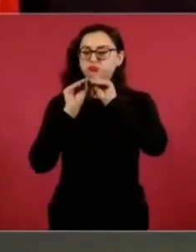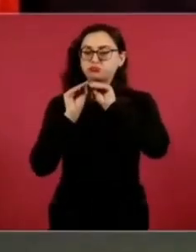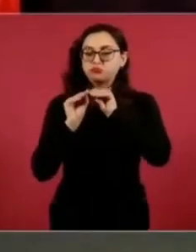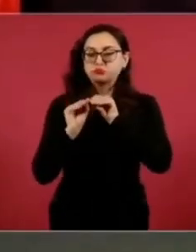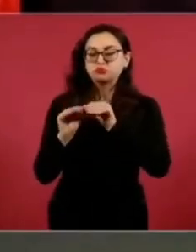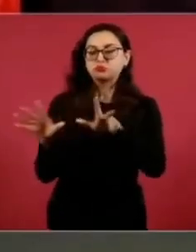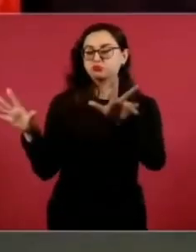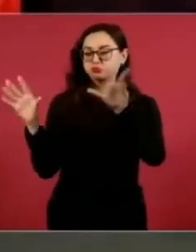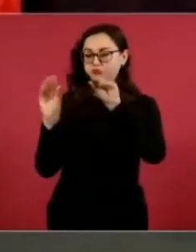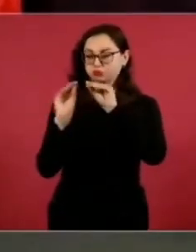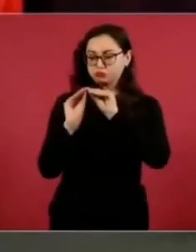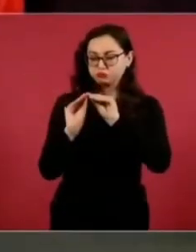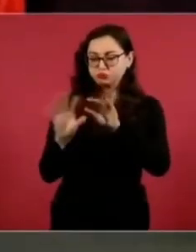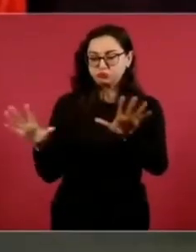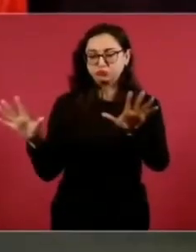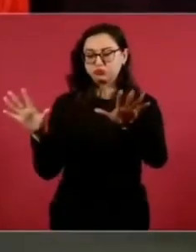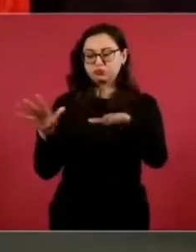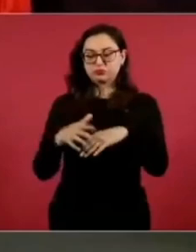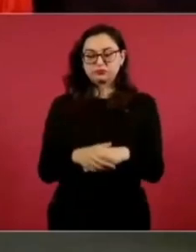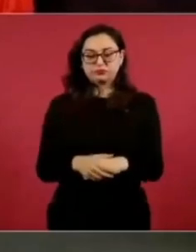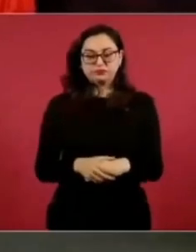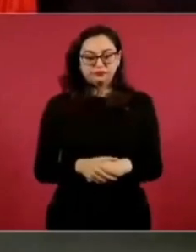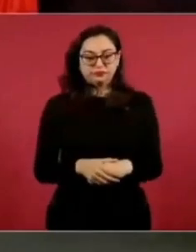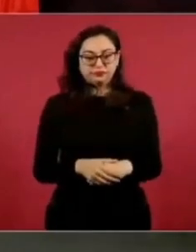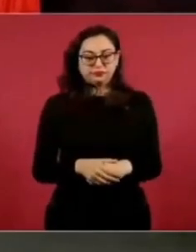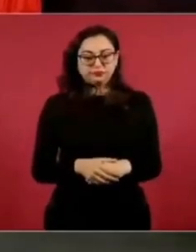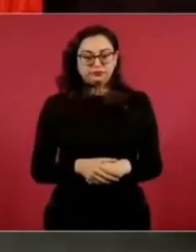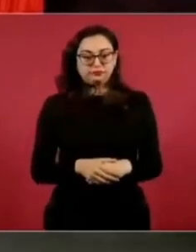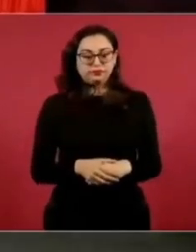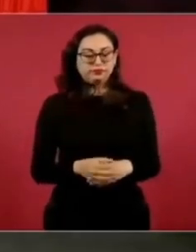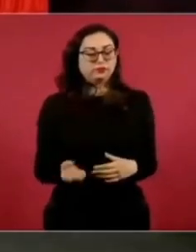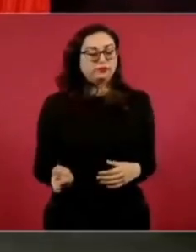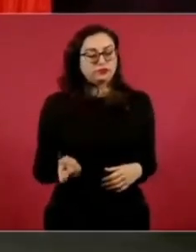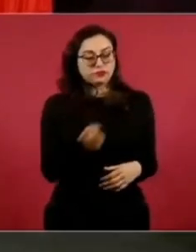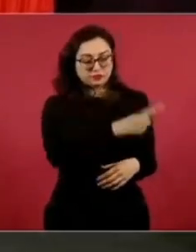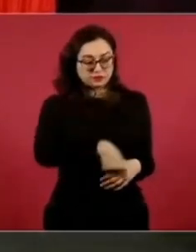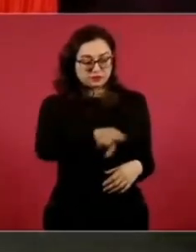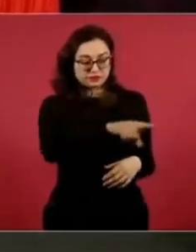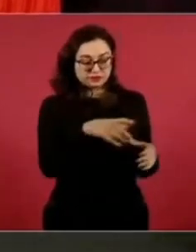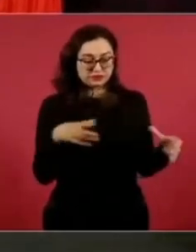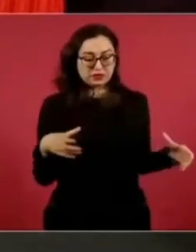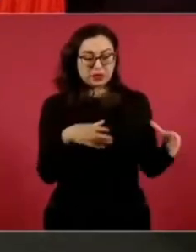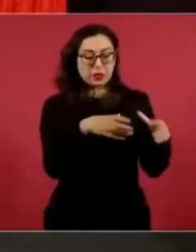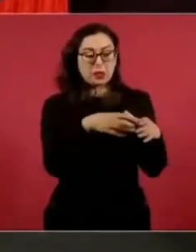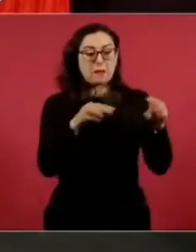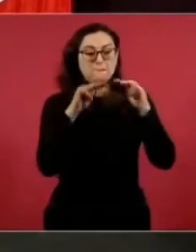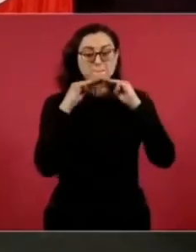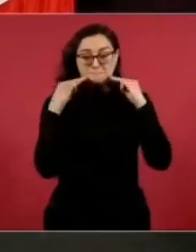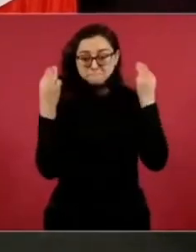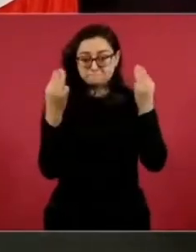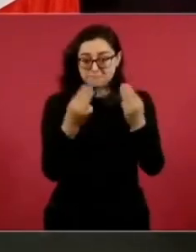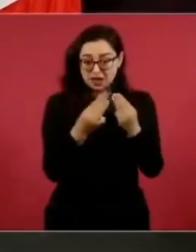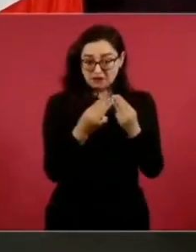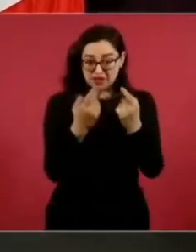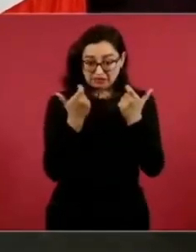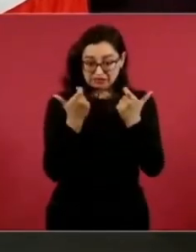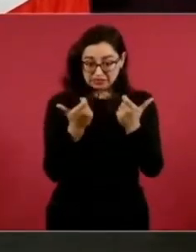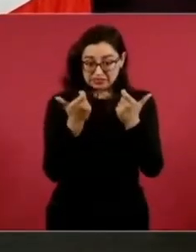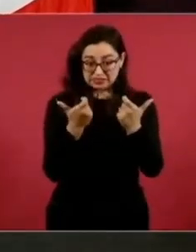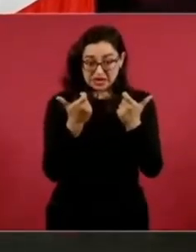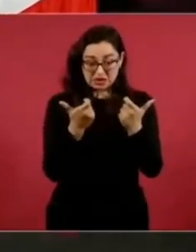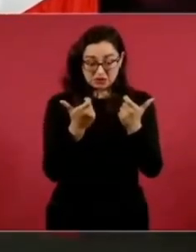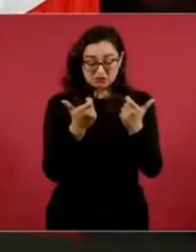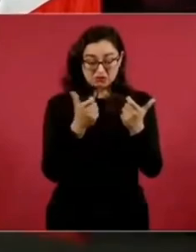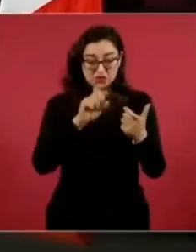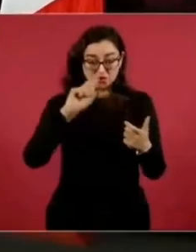pagaban con dinero con dólares Si no les pagaban en